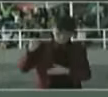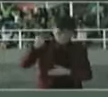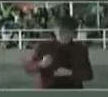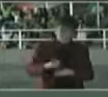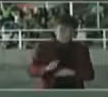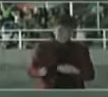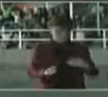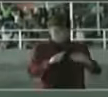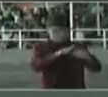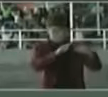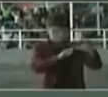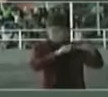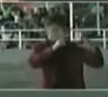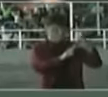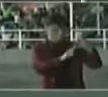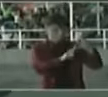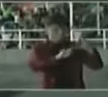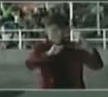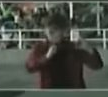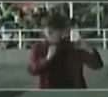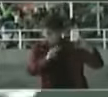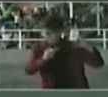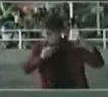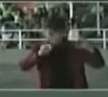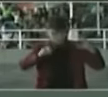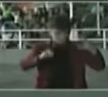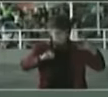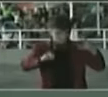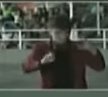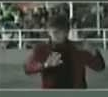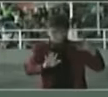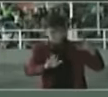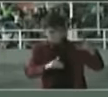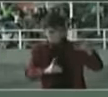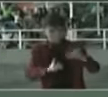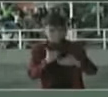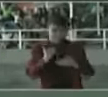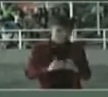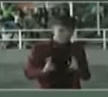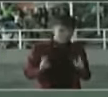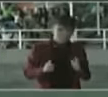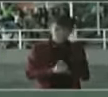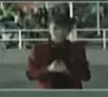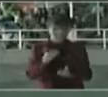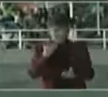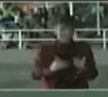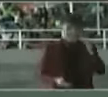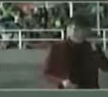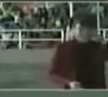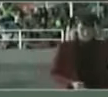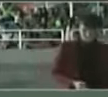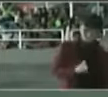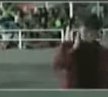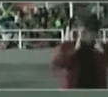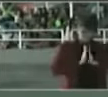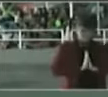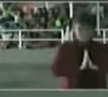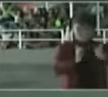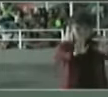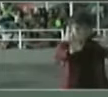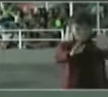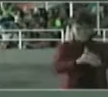Juan va más allá y no comienza a hablar desde María. El Evangelio de